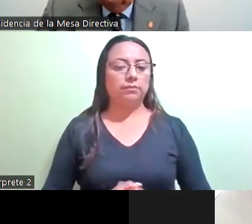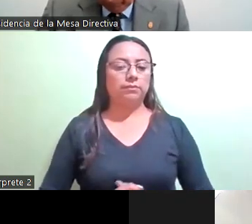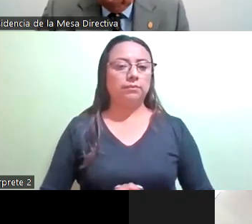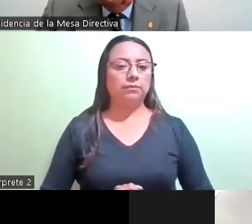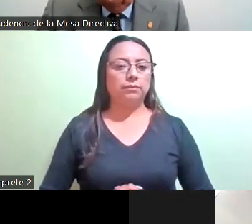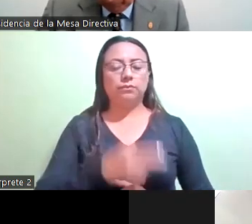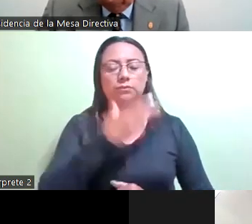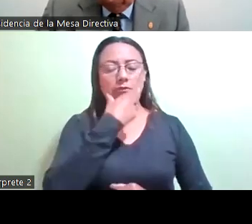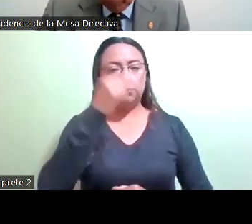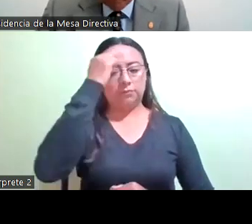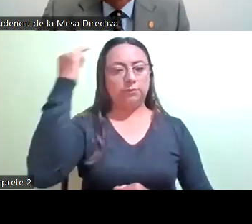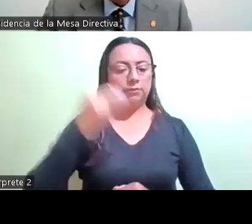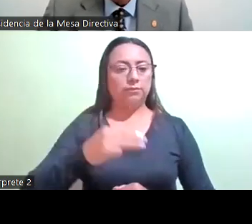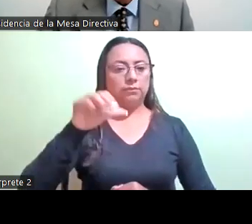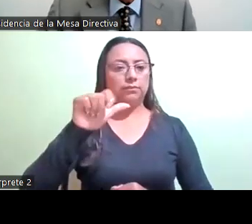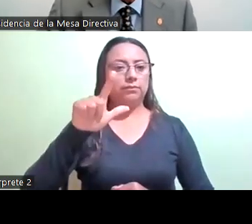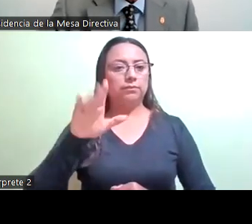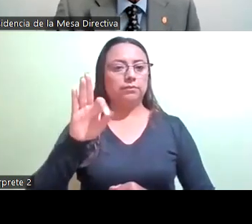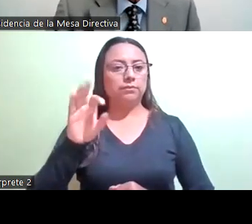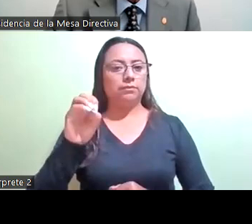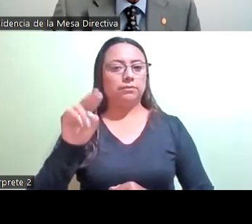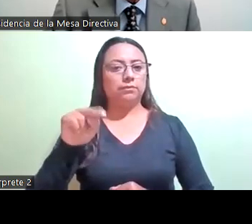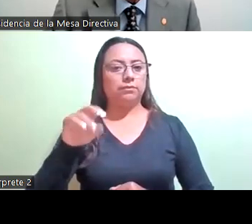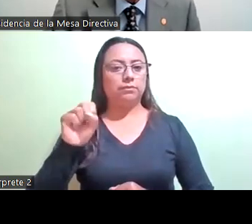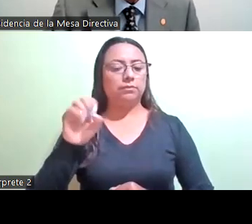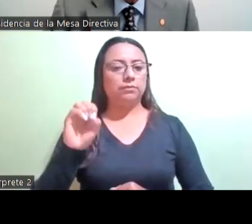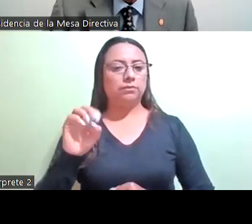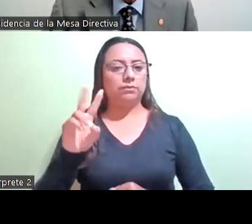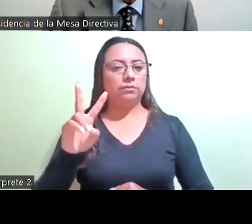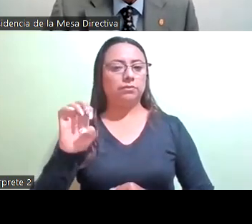Maestro Alfonso Vega González. Alfonso Vega, a favor.